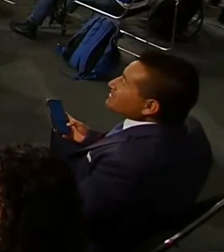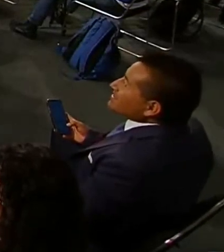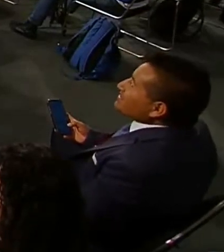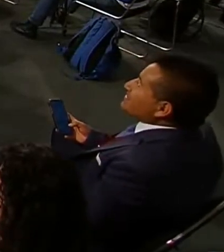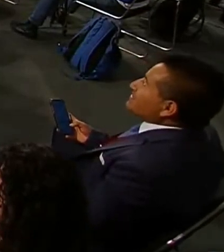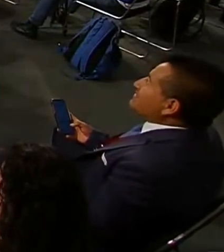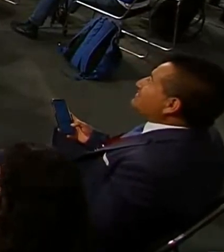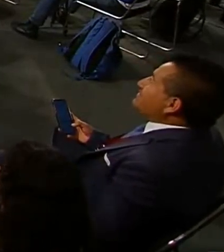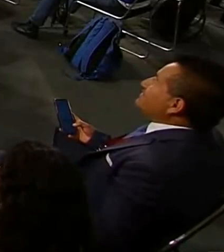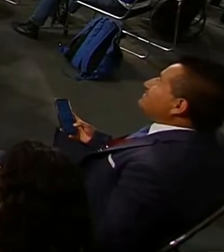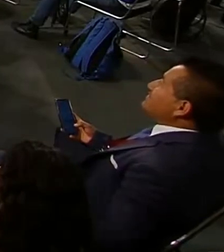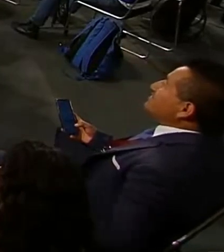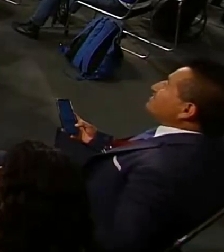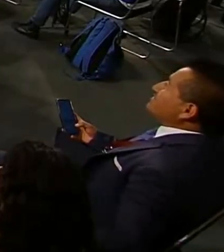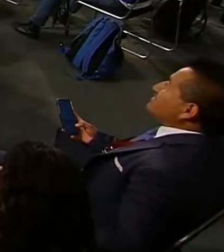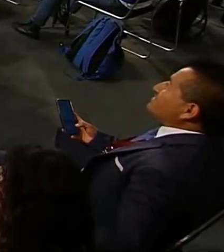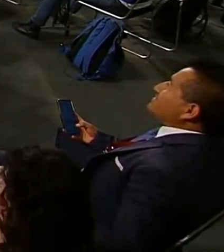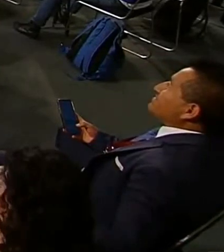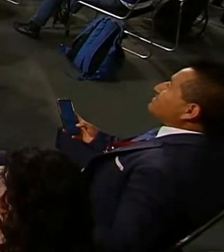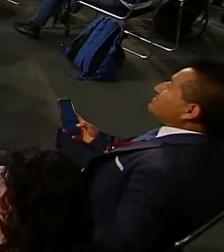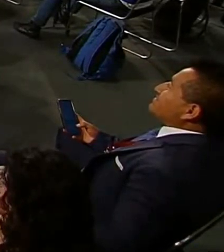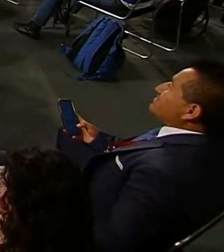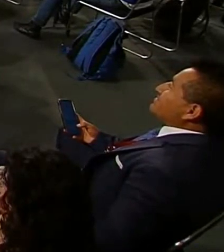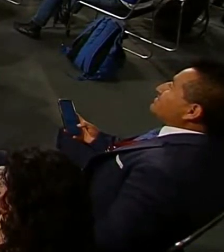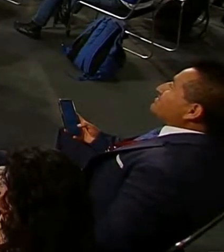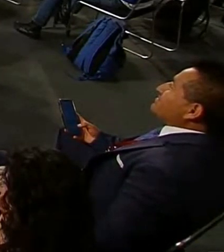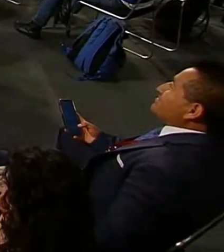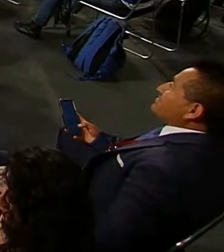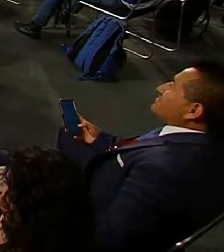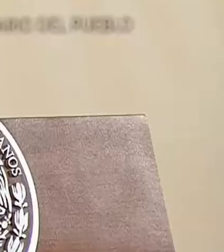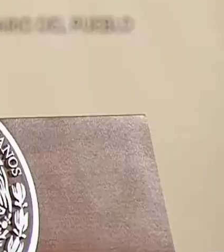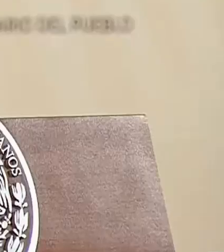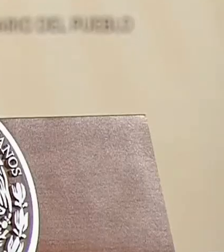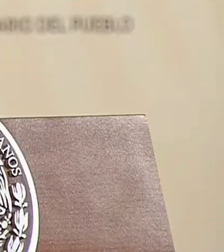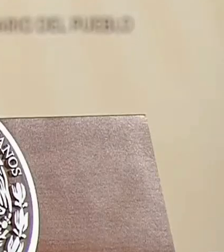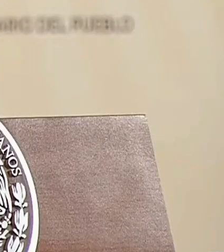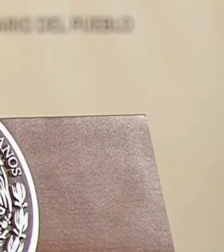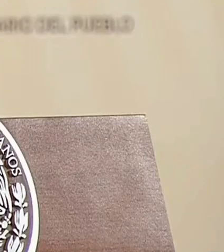Nada más para terminar con eso. Que lean la Biblia